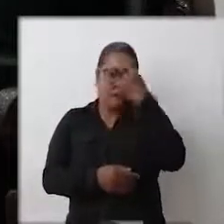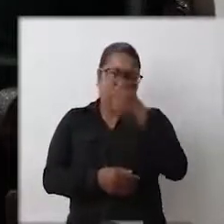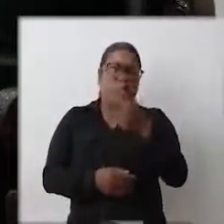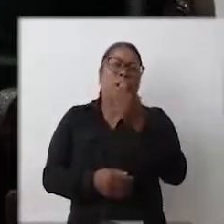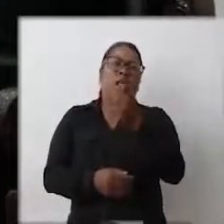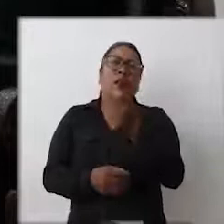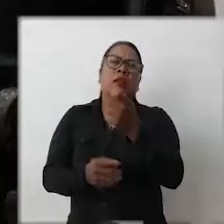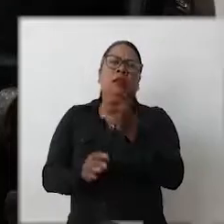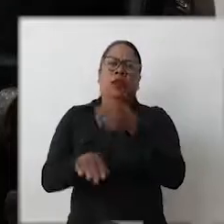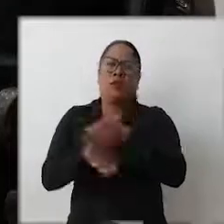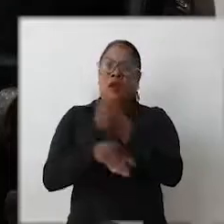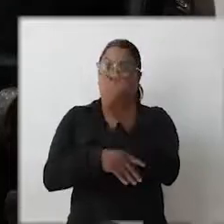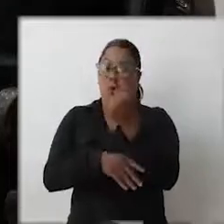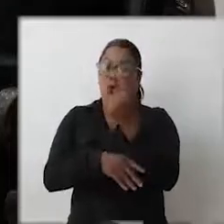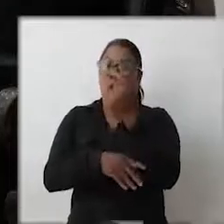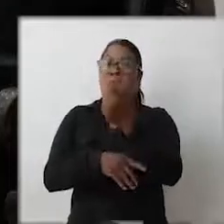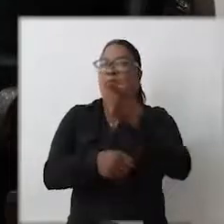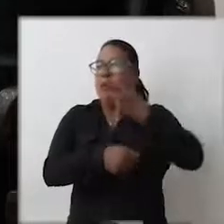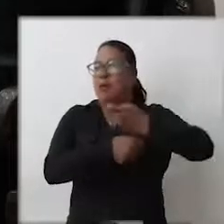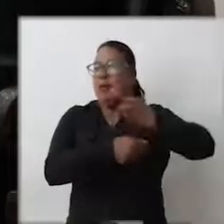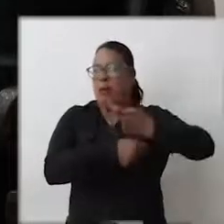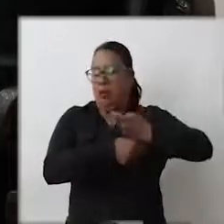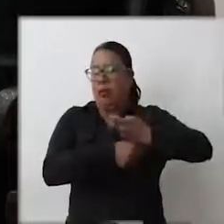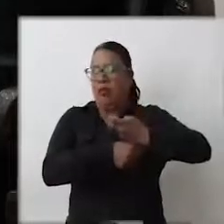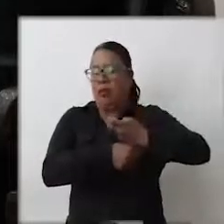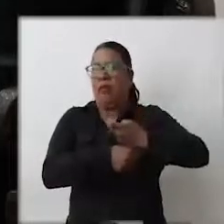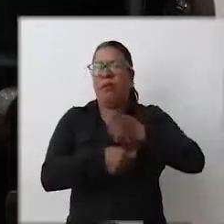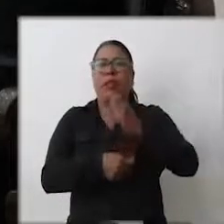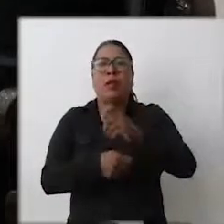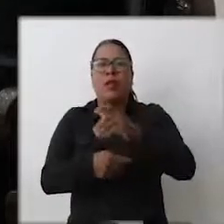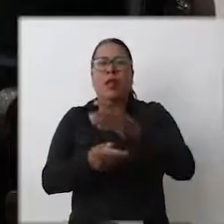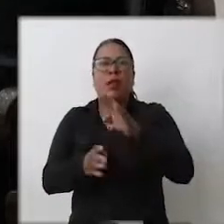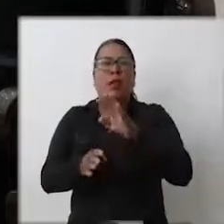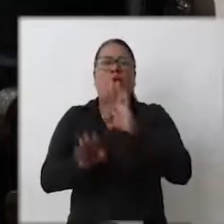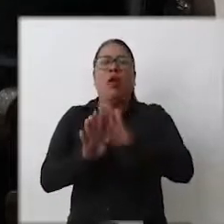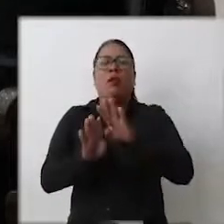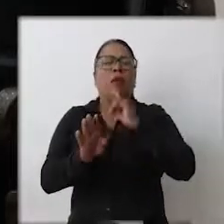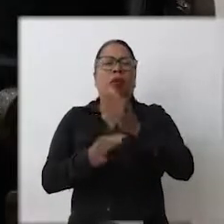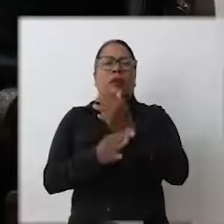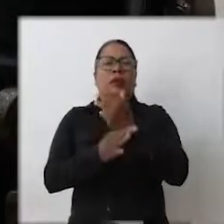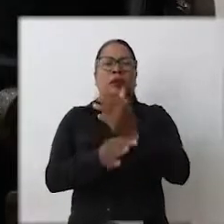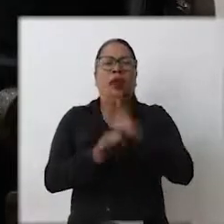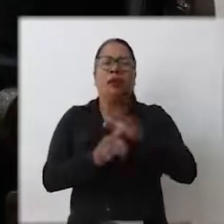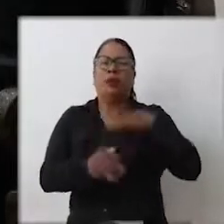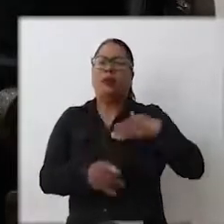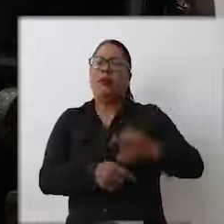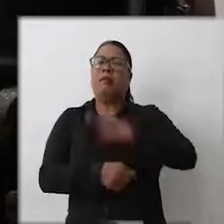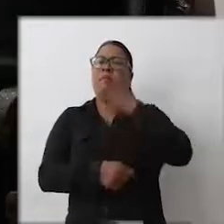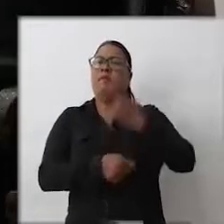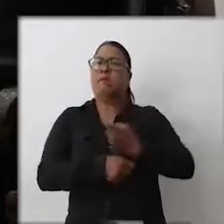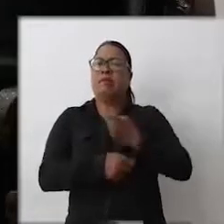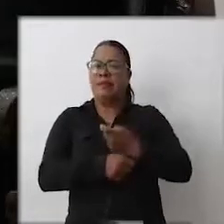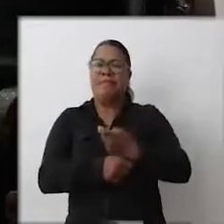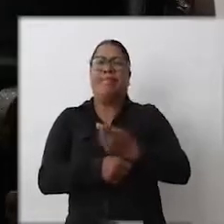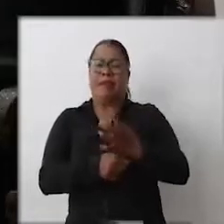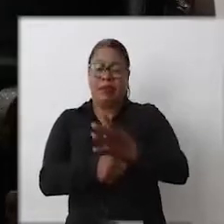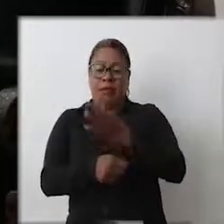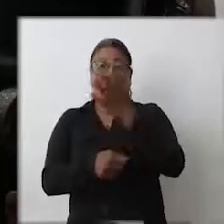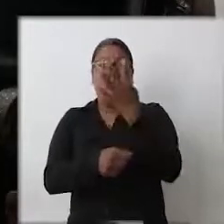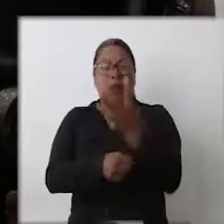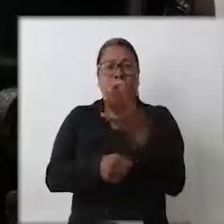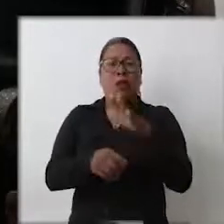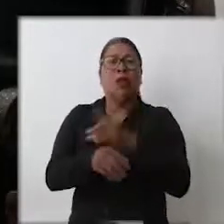esta ocasión se autorizó utilizar como distinción el uso de números en lugar de